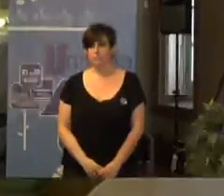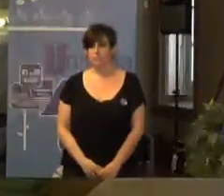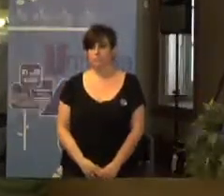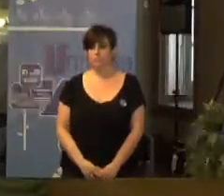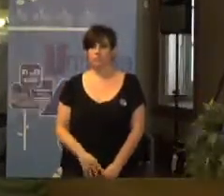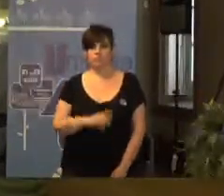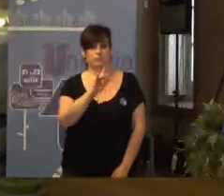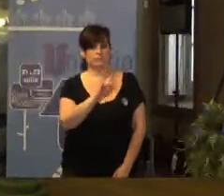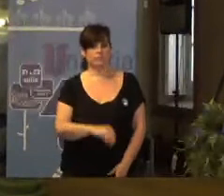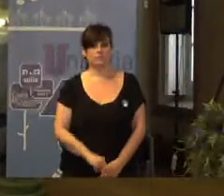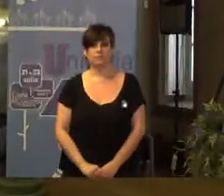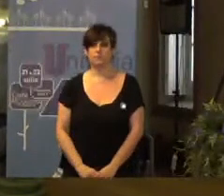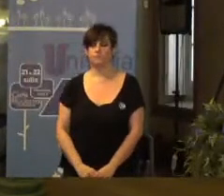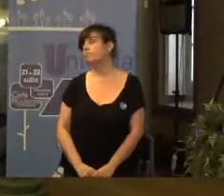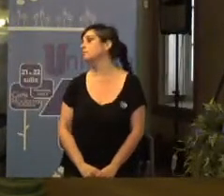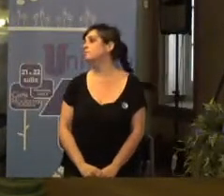Sí.